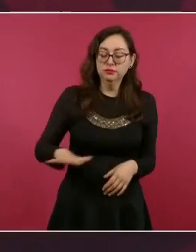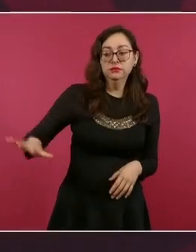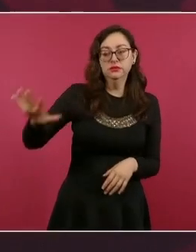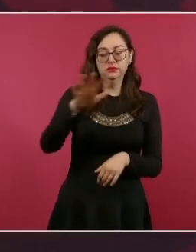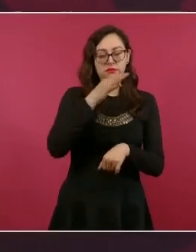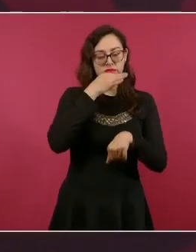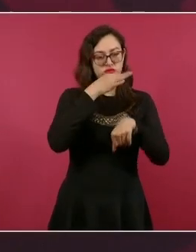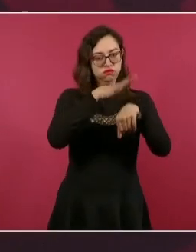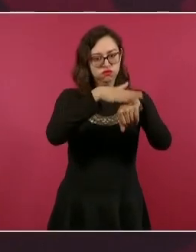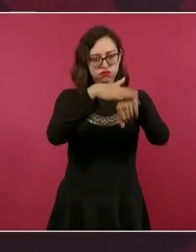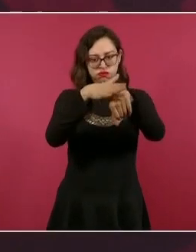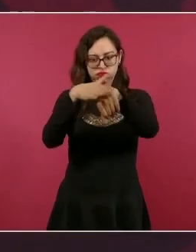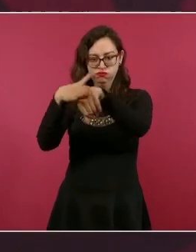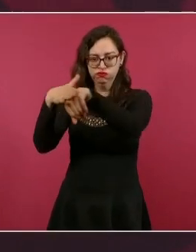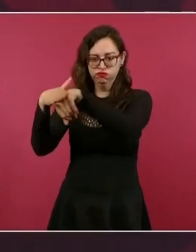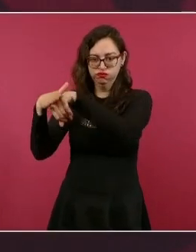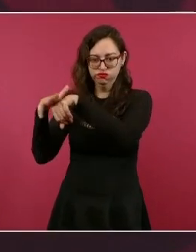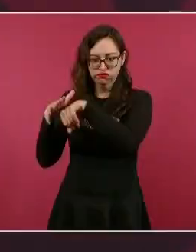de